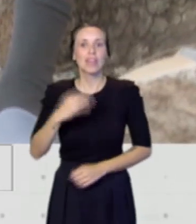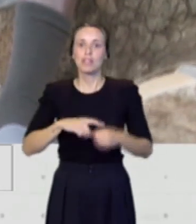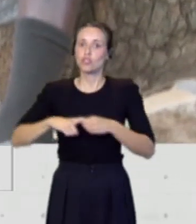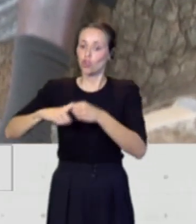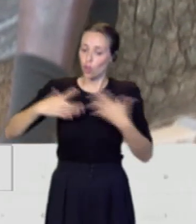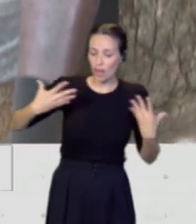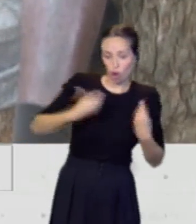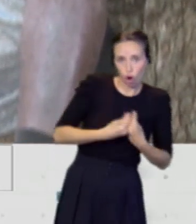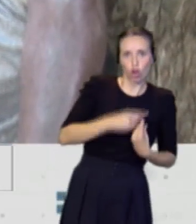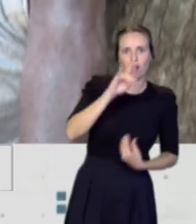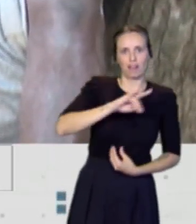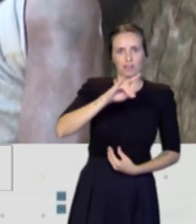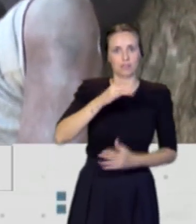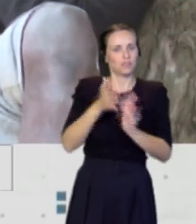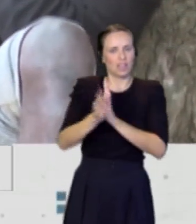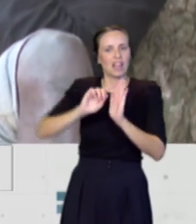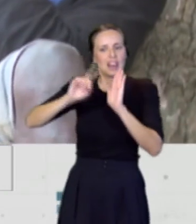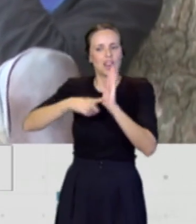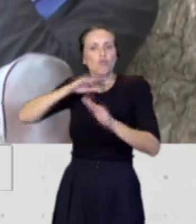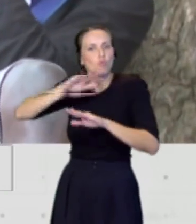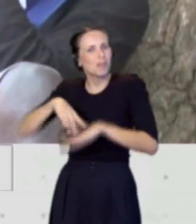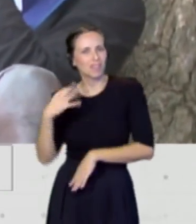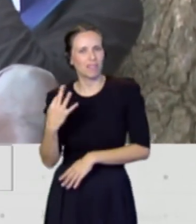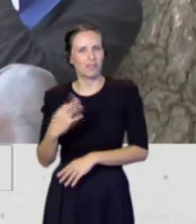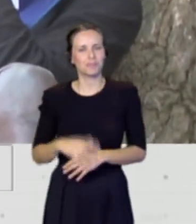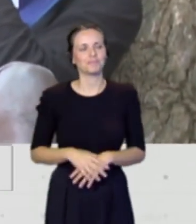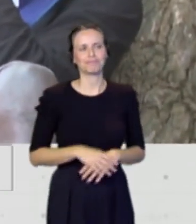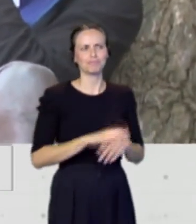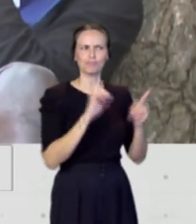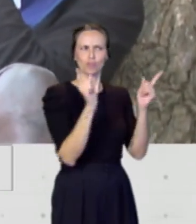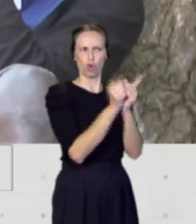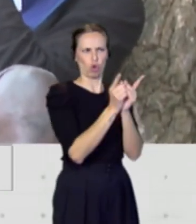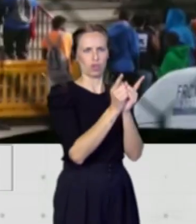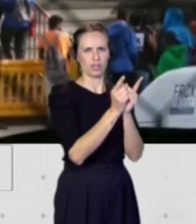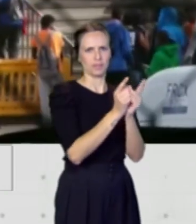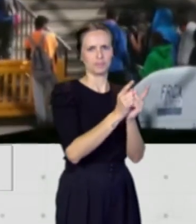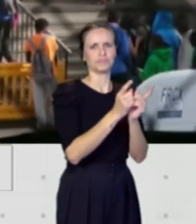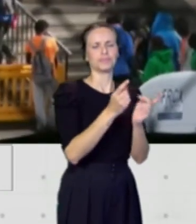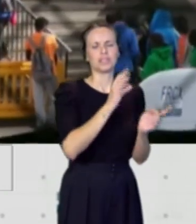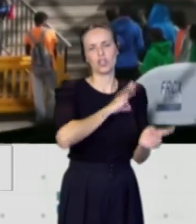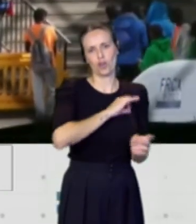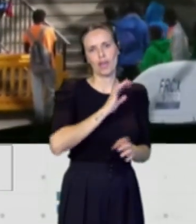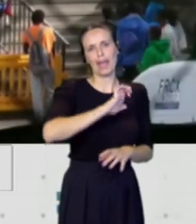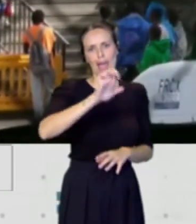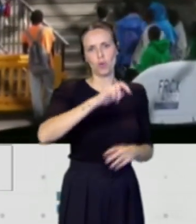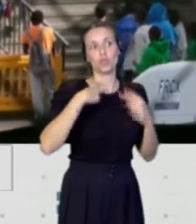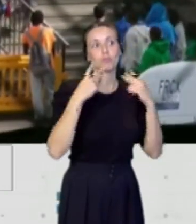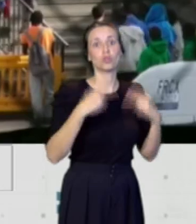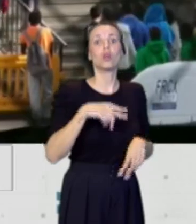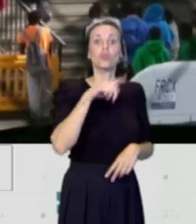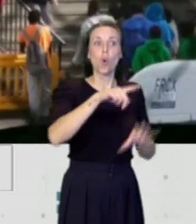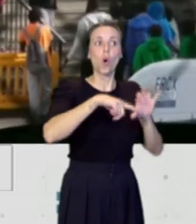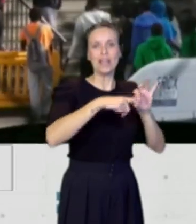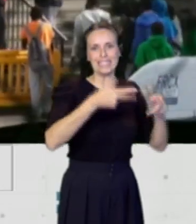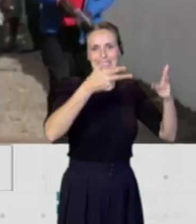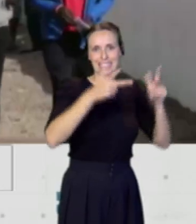eso tiene que asegurarse por ley. De forma muy breve, señor eurodiputado, usted ha renovado su escaño. Los resultados